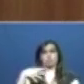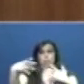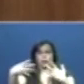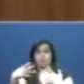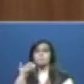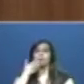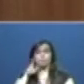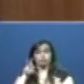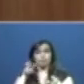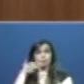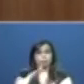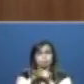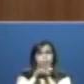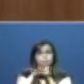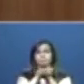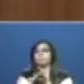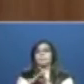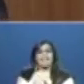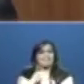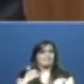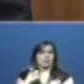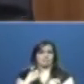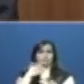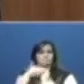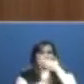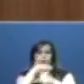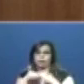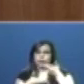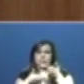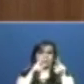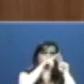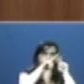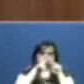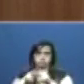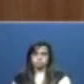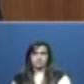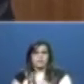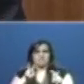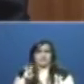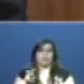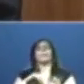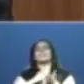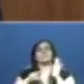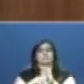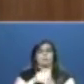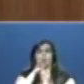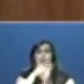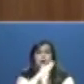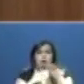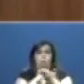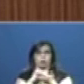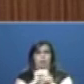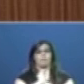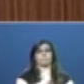abrió el necesario proceso de evaluación y en su caso revisión del vigente sistema de financiación autonómica que ahora cumple 5